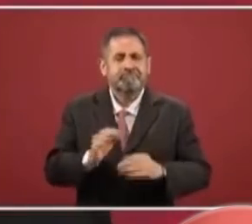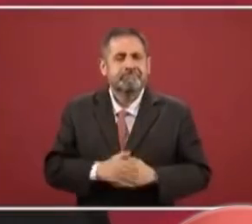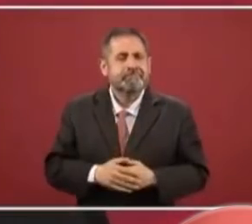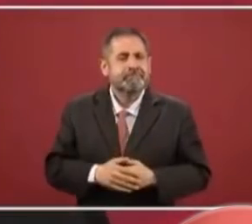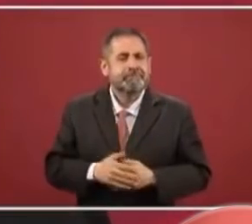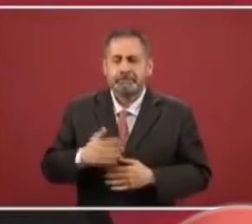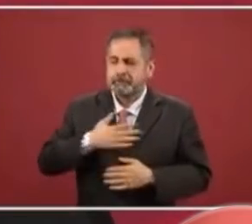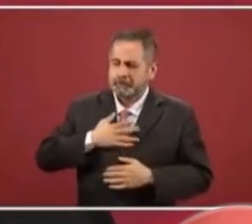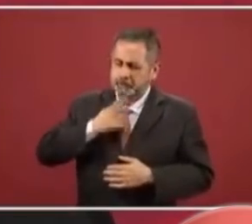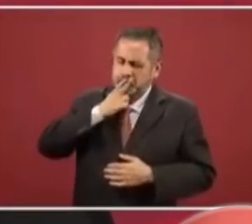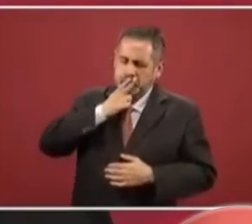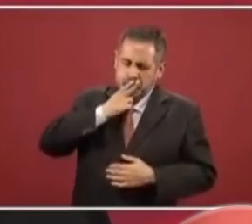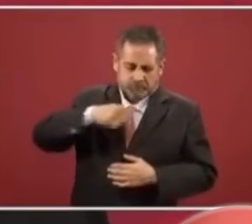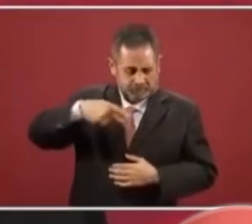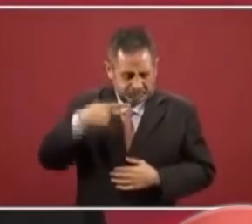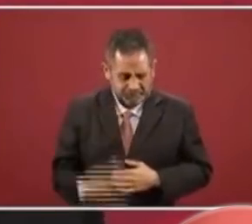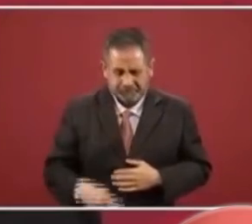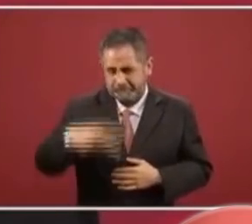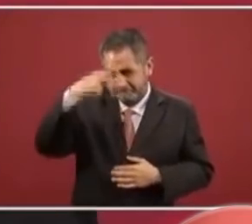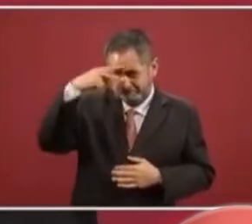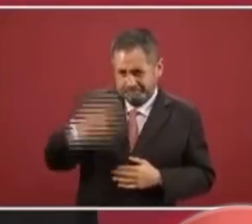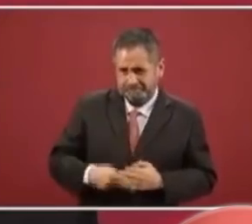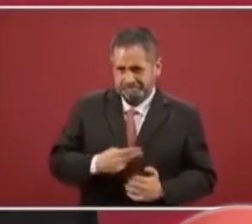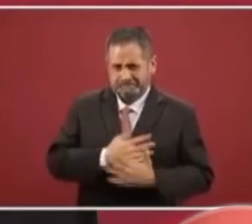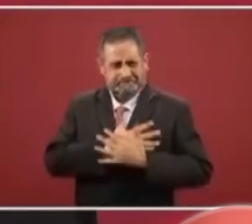nuestro patriotismo,